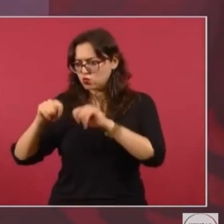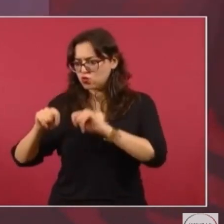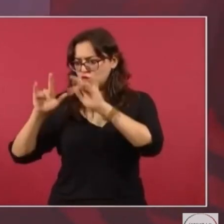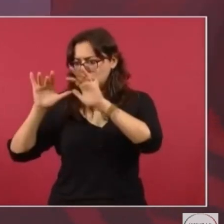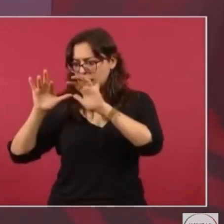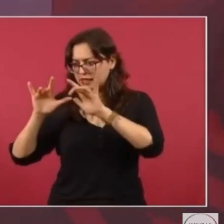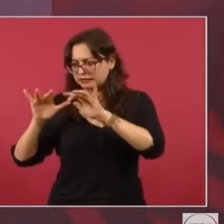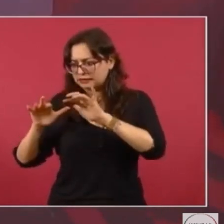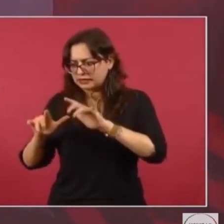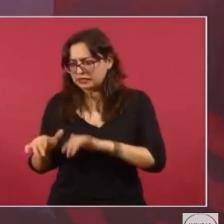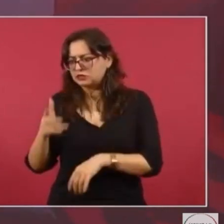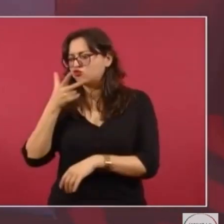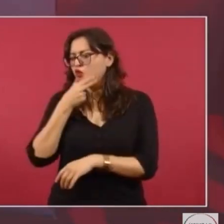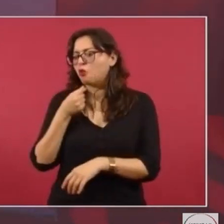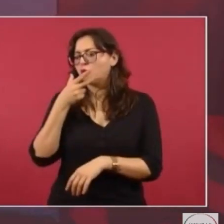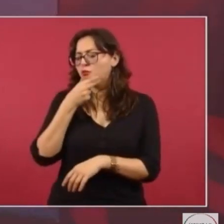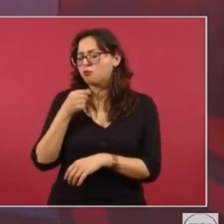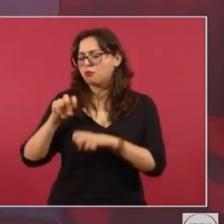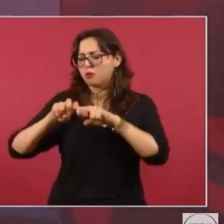Eduardo Medina Mora,